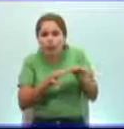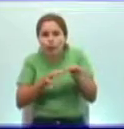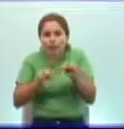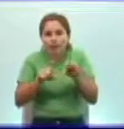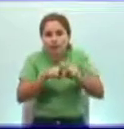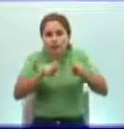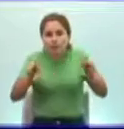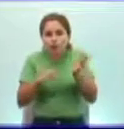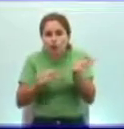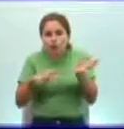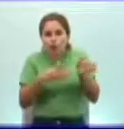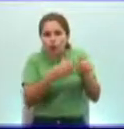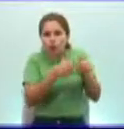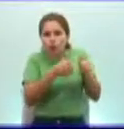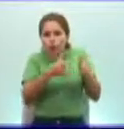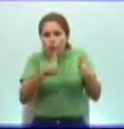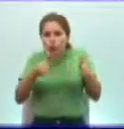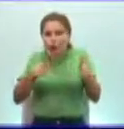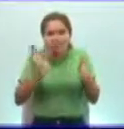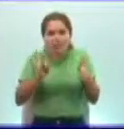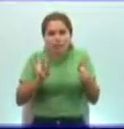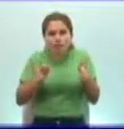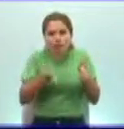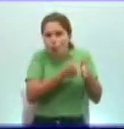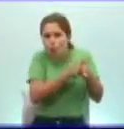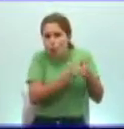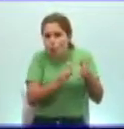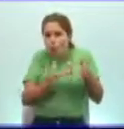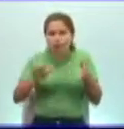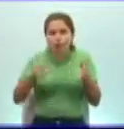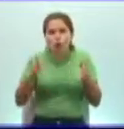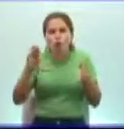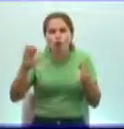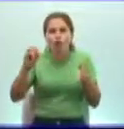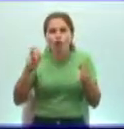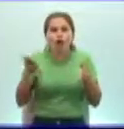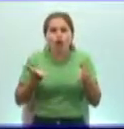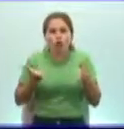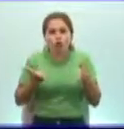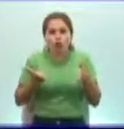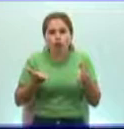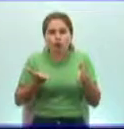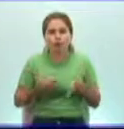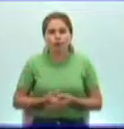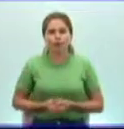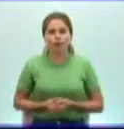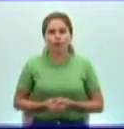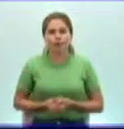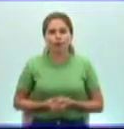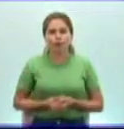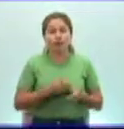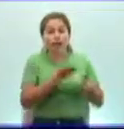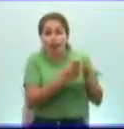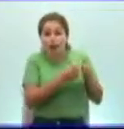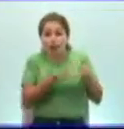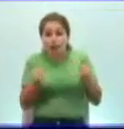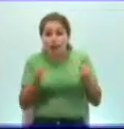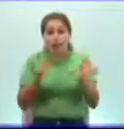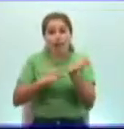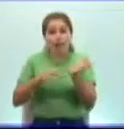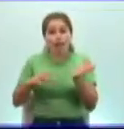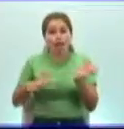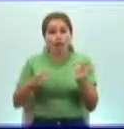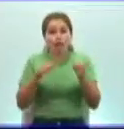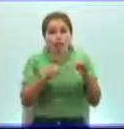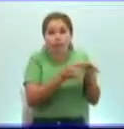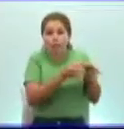eléctrico se desplaza siempre en el mismo sentido, se denomina corriente continua. La corriente eléctrica es un desplazamiento de